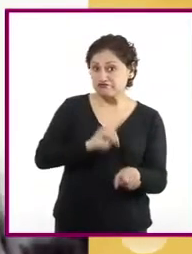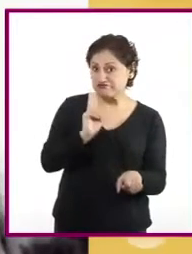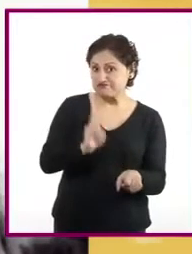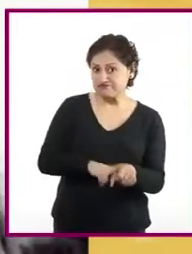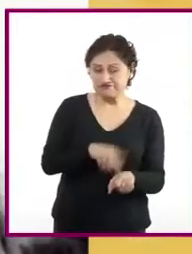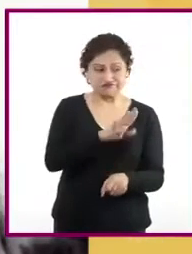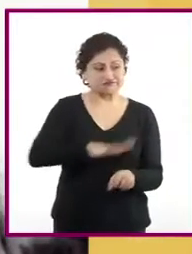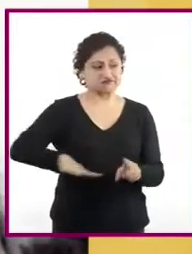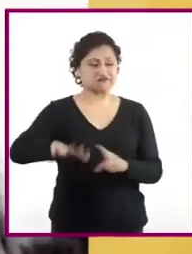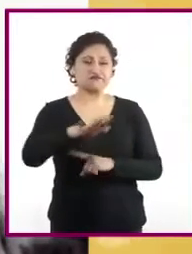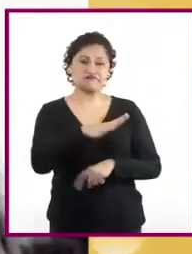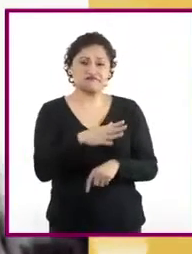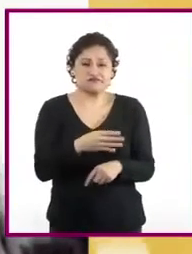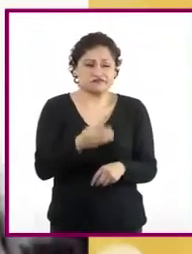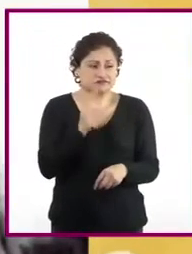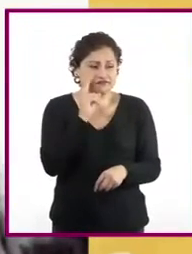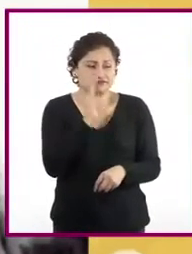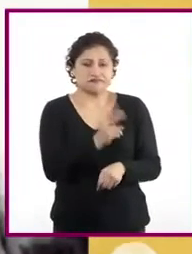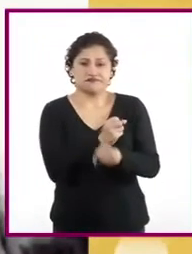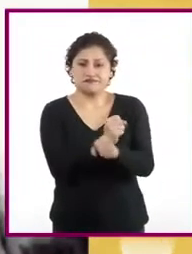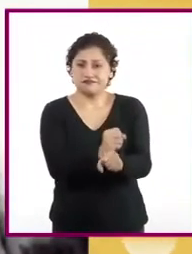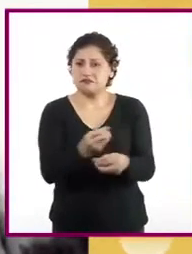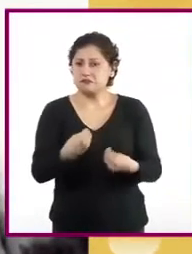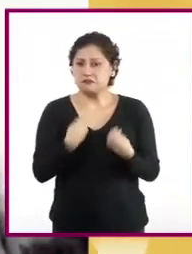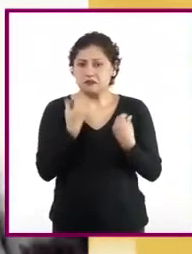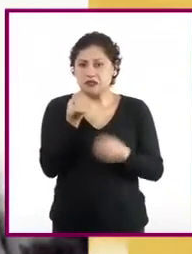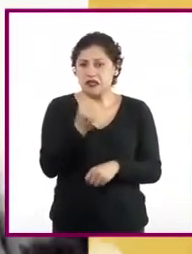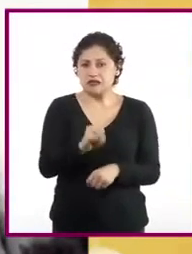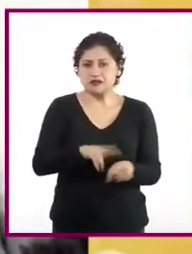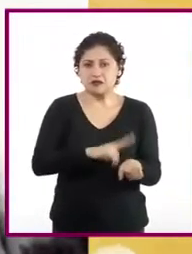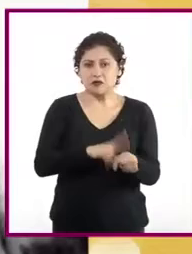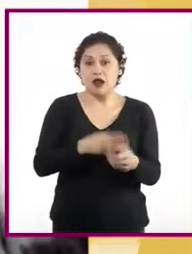es difícil de aceptar para nosotros.